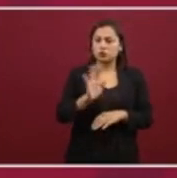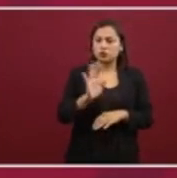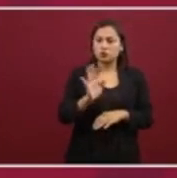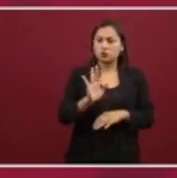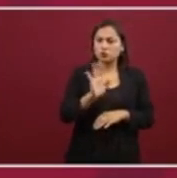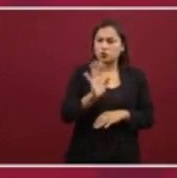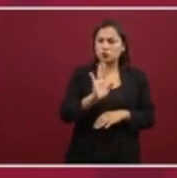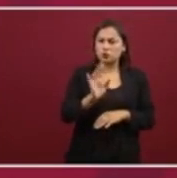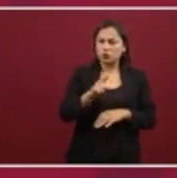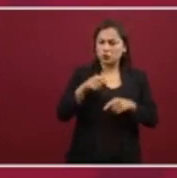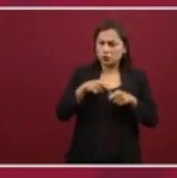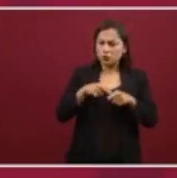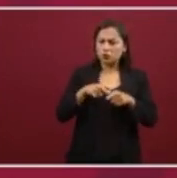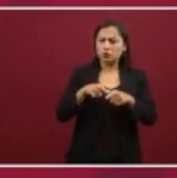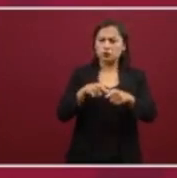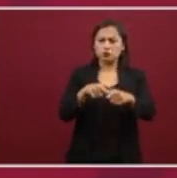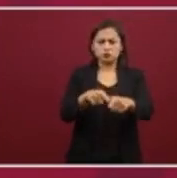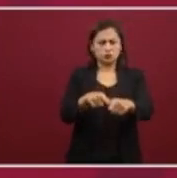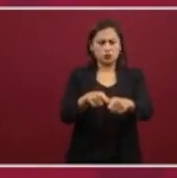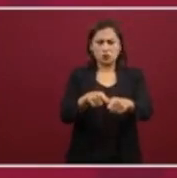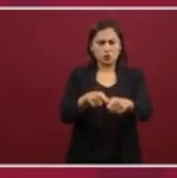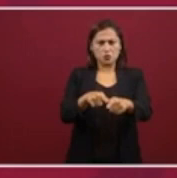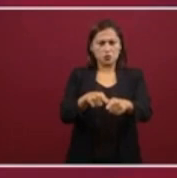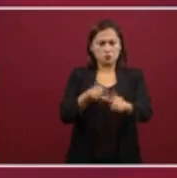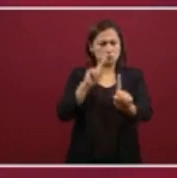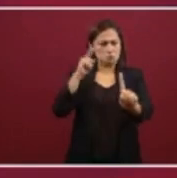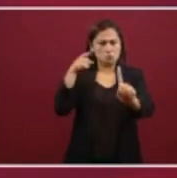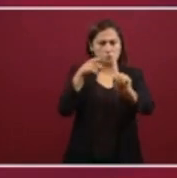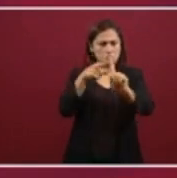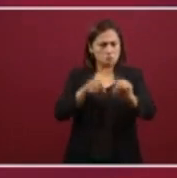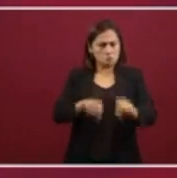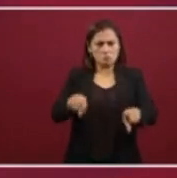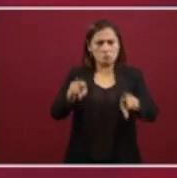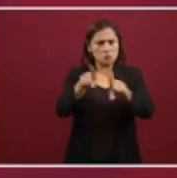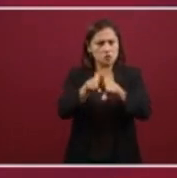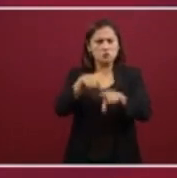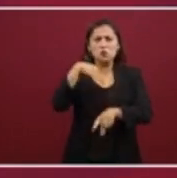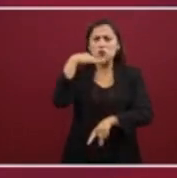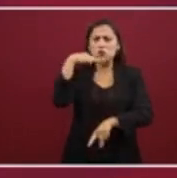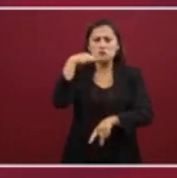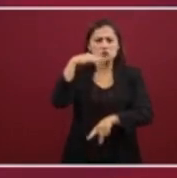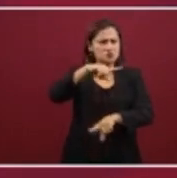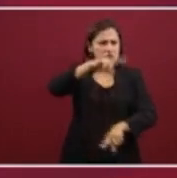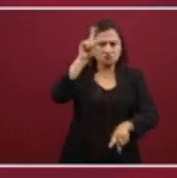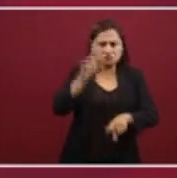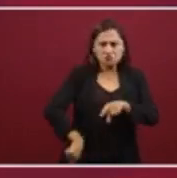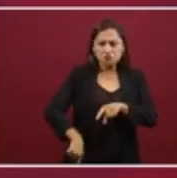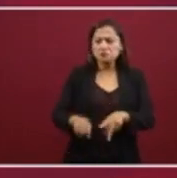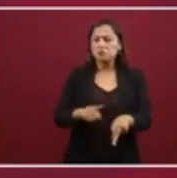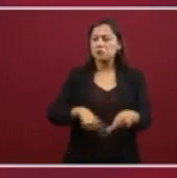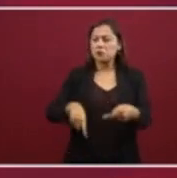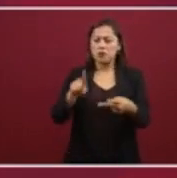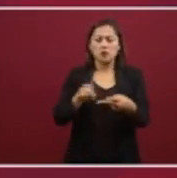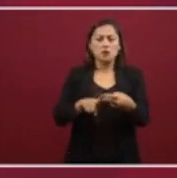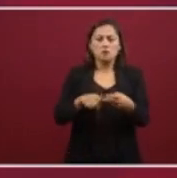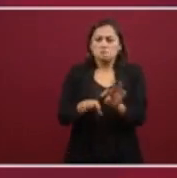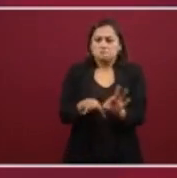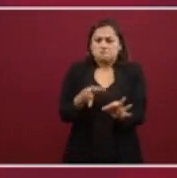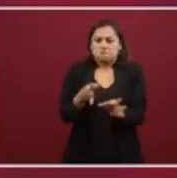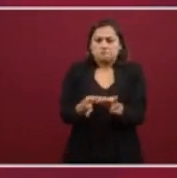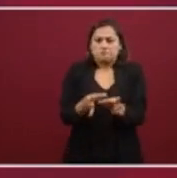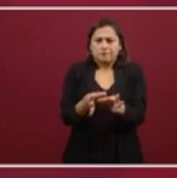la corrupción, de ser eficientes, de no…